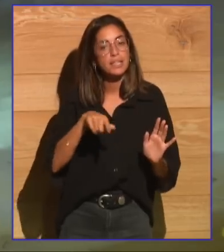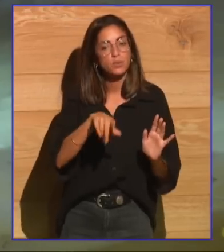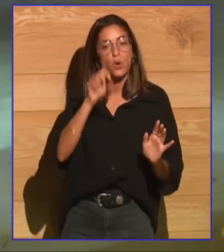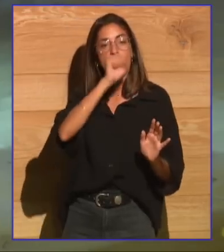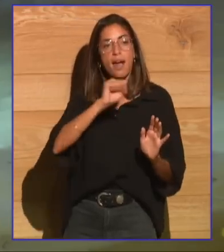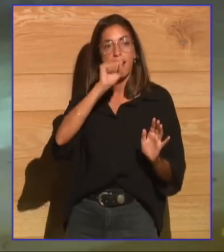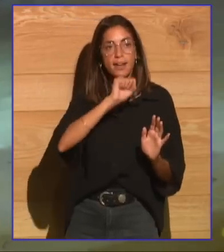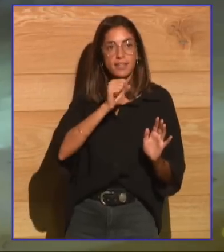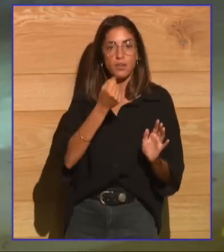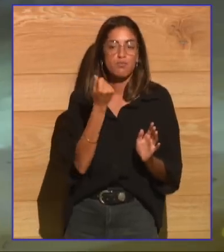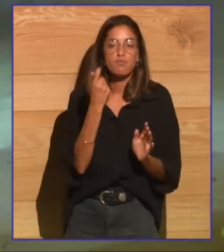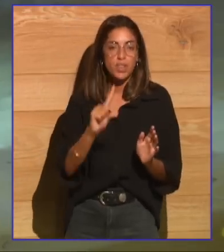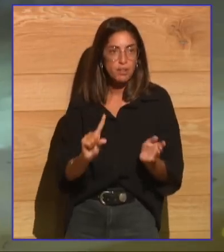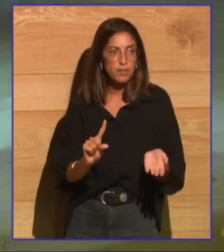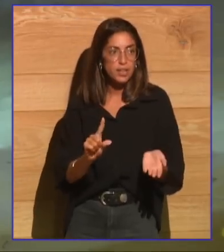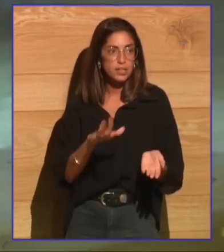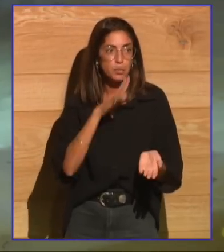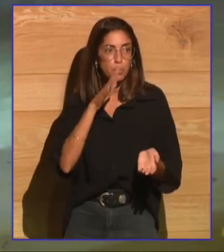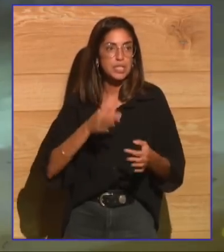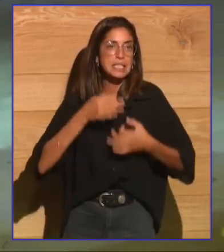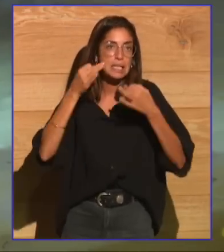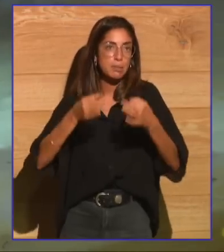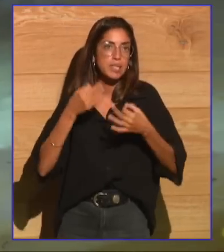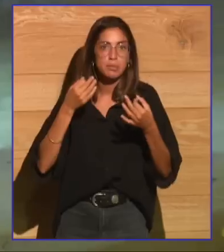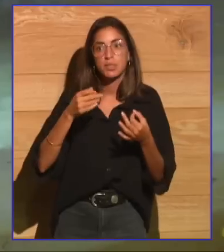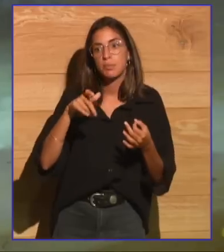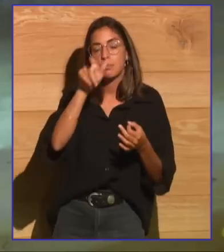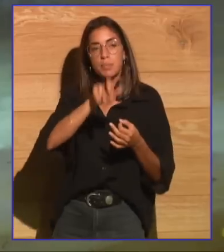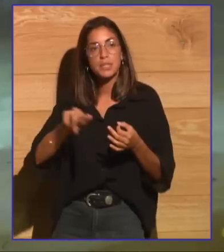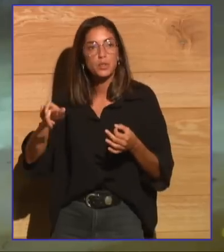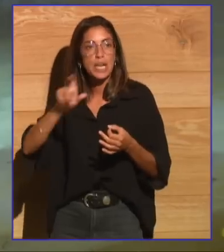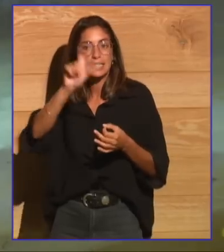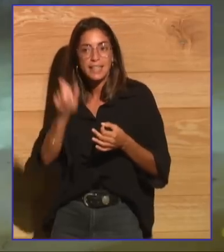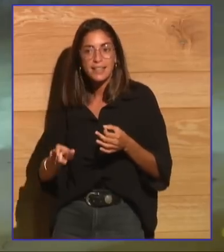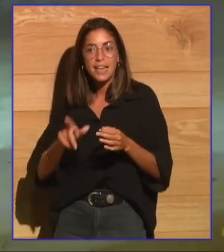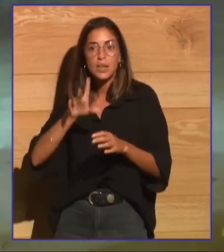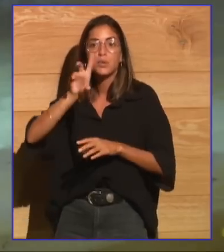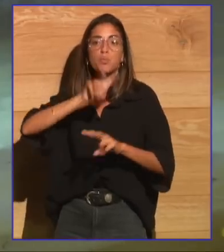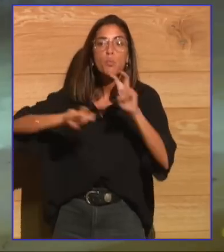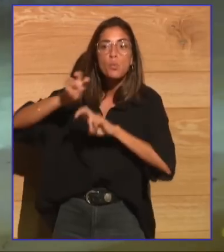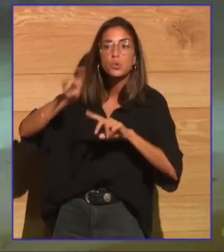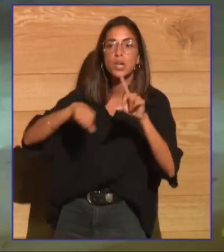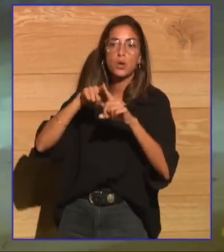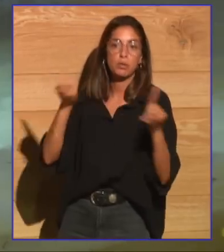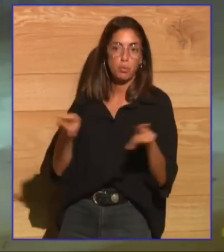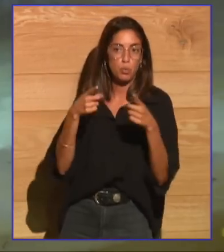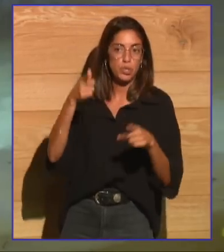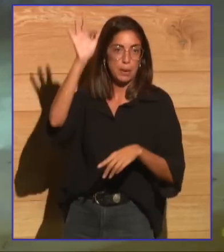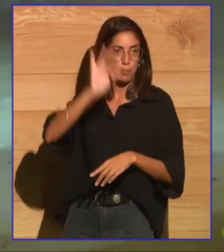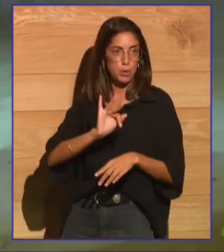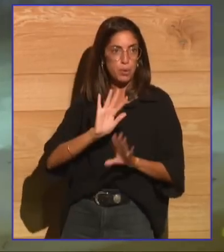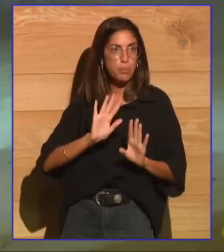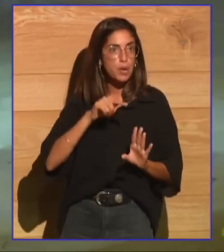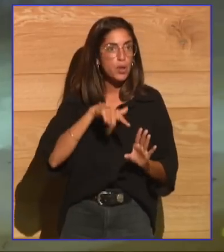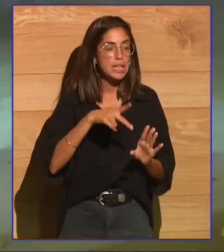primeros musicales que siempre acude al italiano se haga cantabile no tiene por qué serlo y este esta suite de